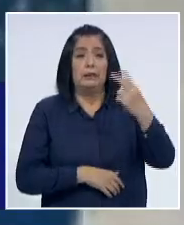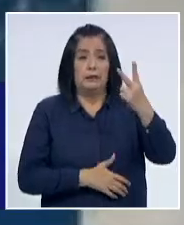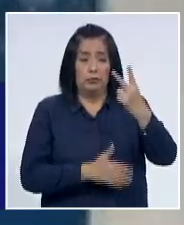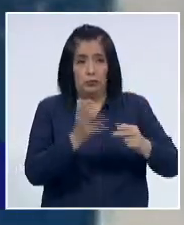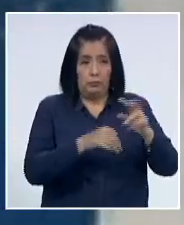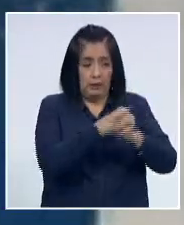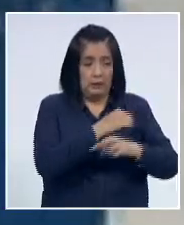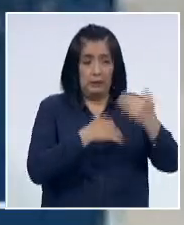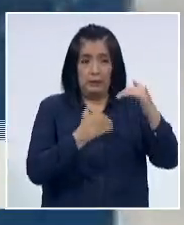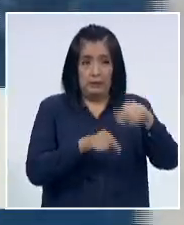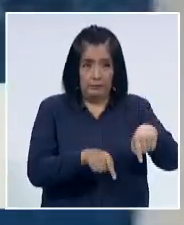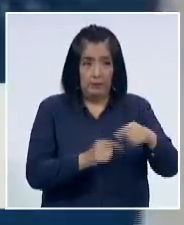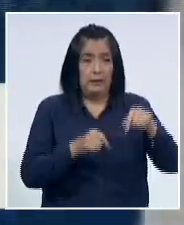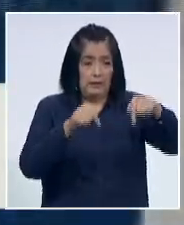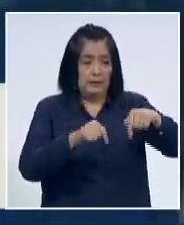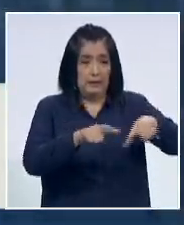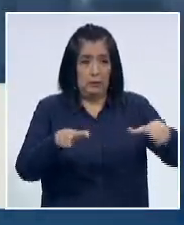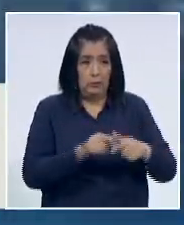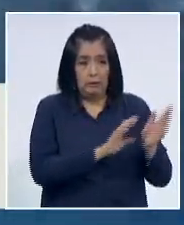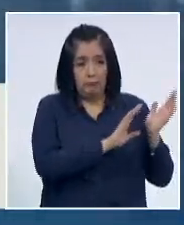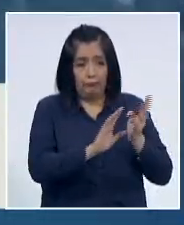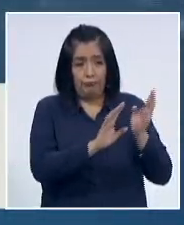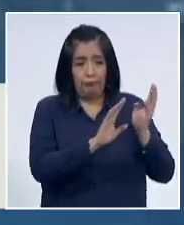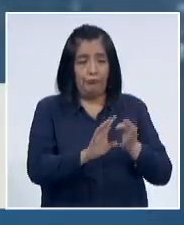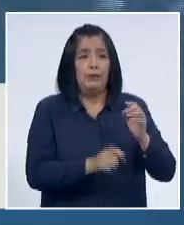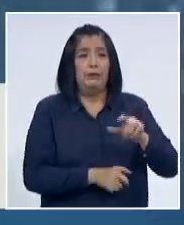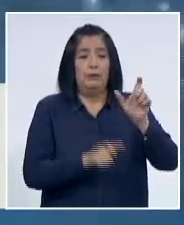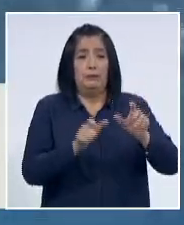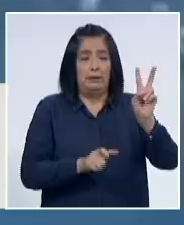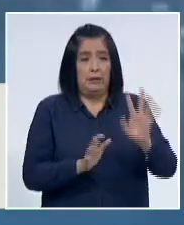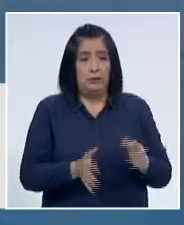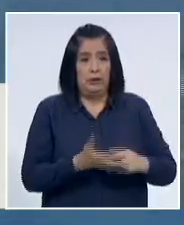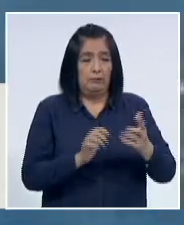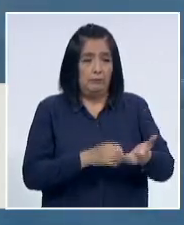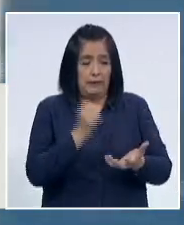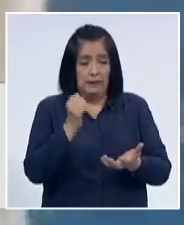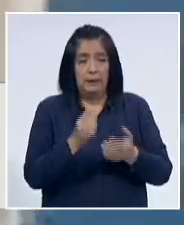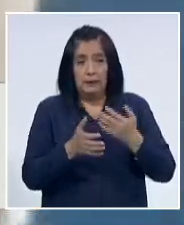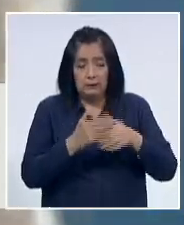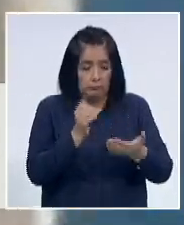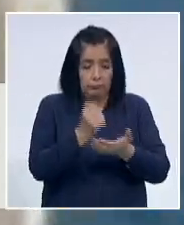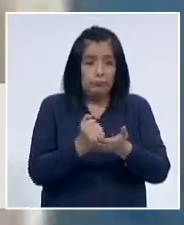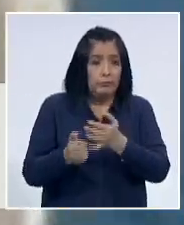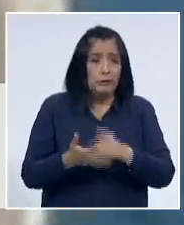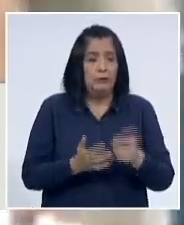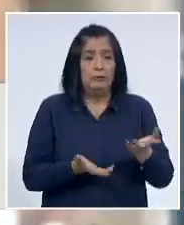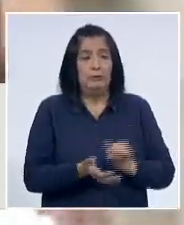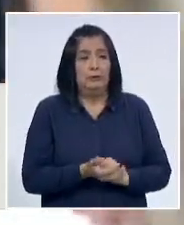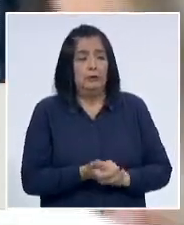Fronterizo. Hasta estas instalaciones vienen los ciudadanos venezolanos a realizar su control migratorio, bien pidiendo